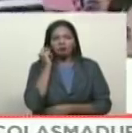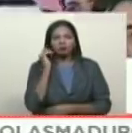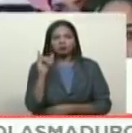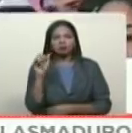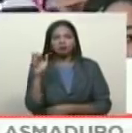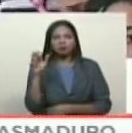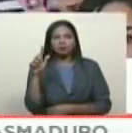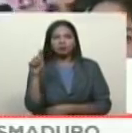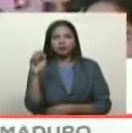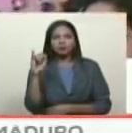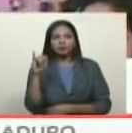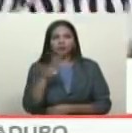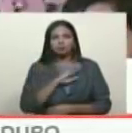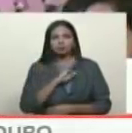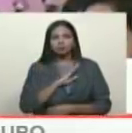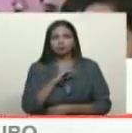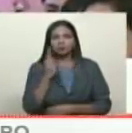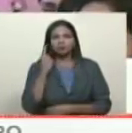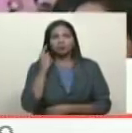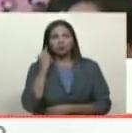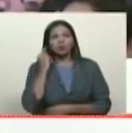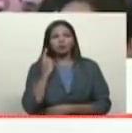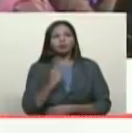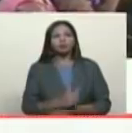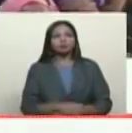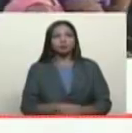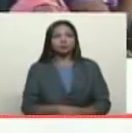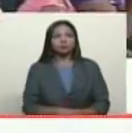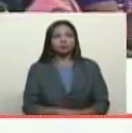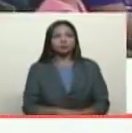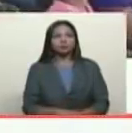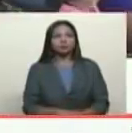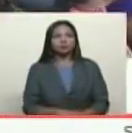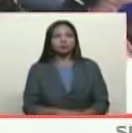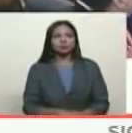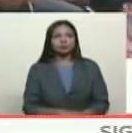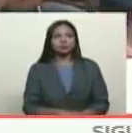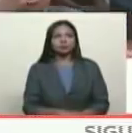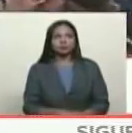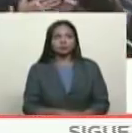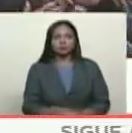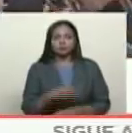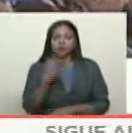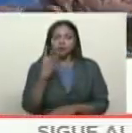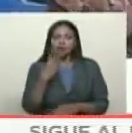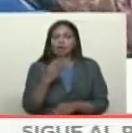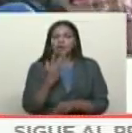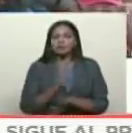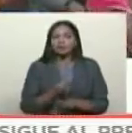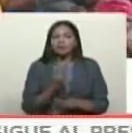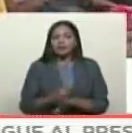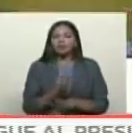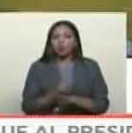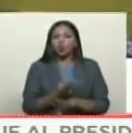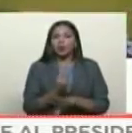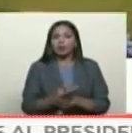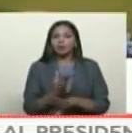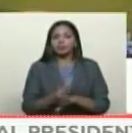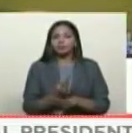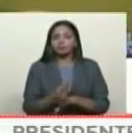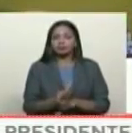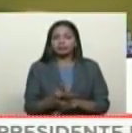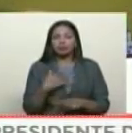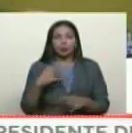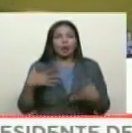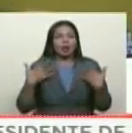Santaella, la avanzadora. De Maturín, de Monagas. Me da mucha